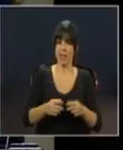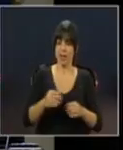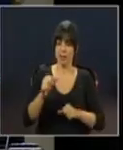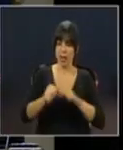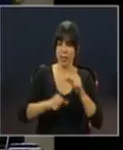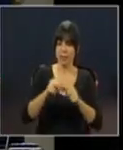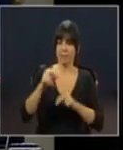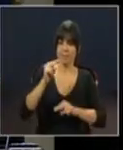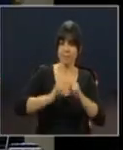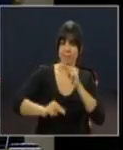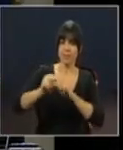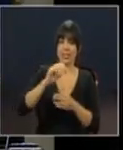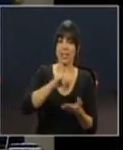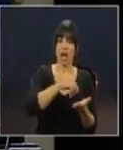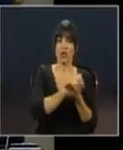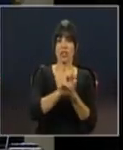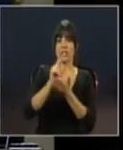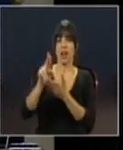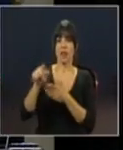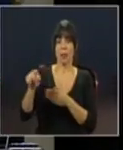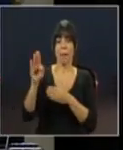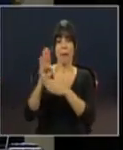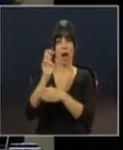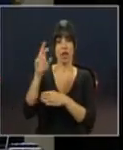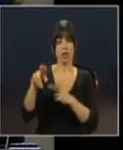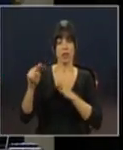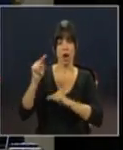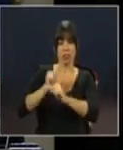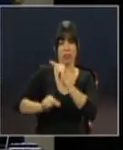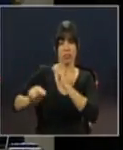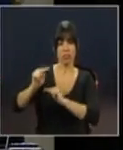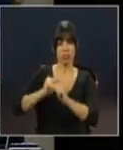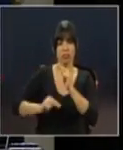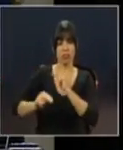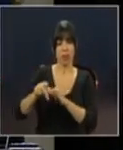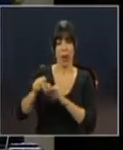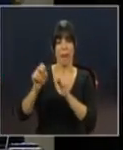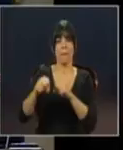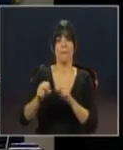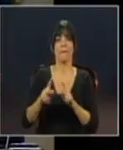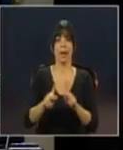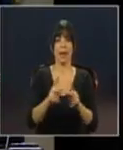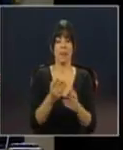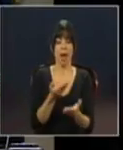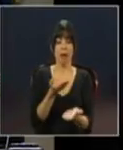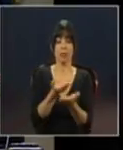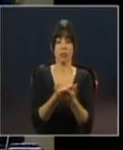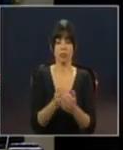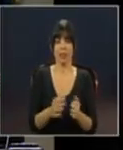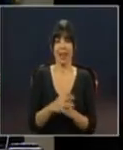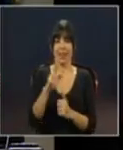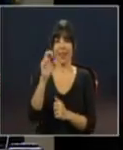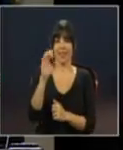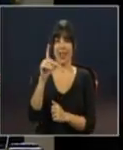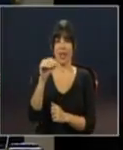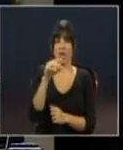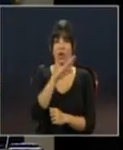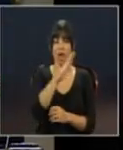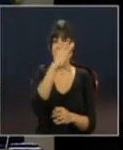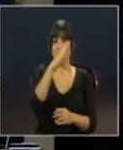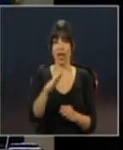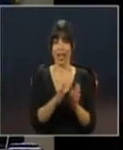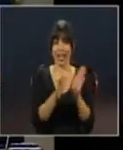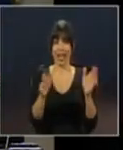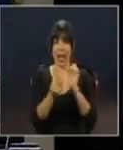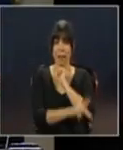la carretera San José-San Ramón con el Banco de Costa Rica, lo que permitirá someterlo al refrendo de la Contraloría General